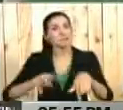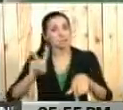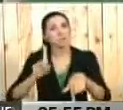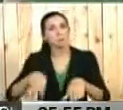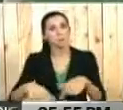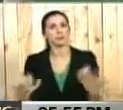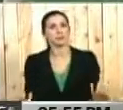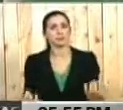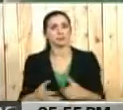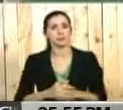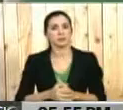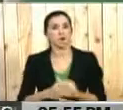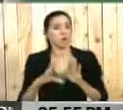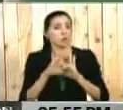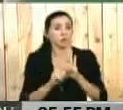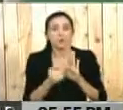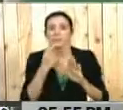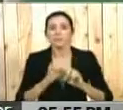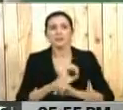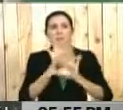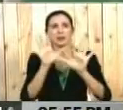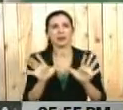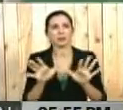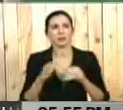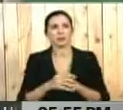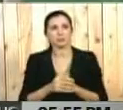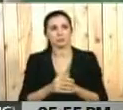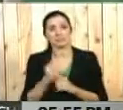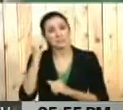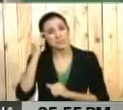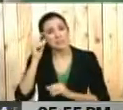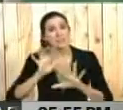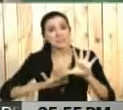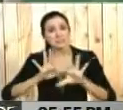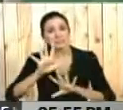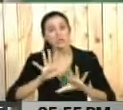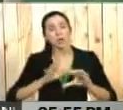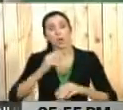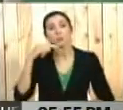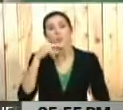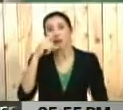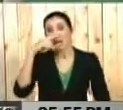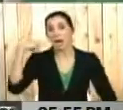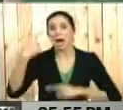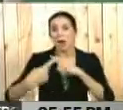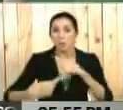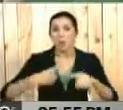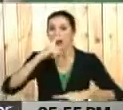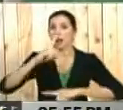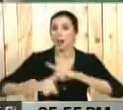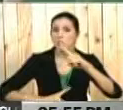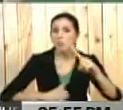es clara. La Constitución establece que el 15 de octubre de cada año el presidente tiene que remitir